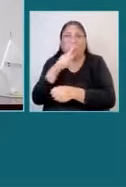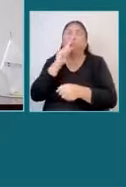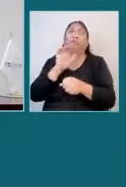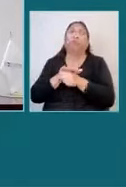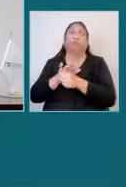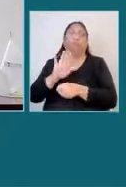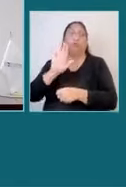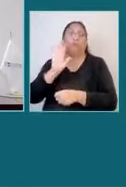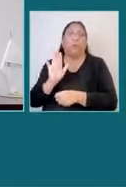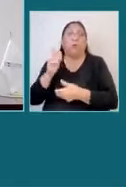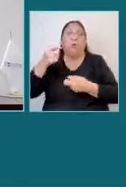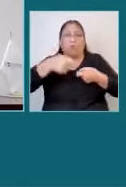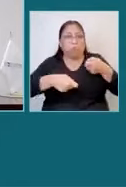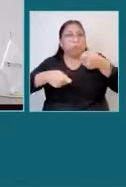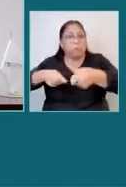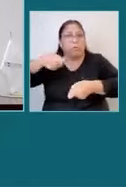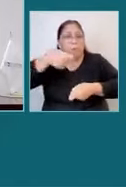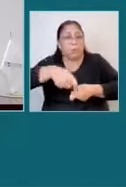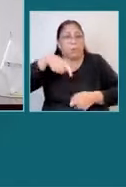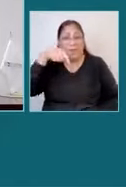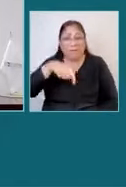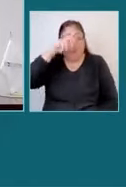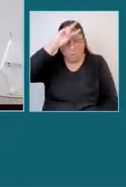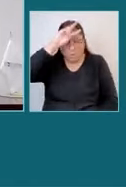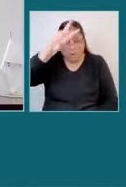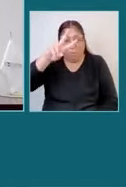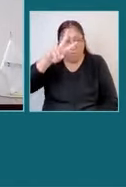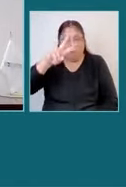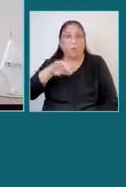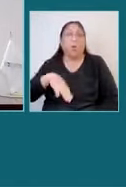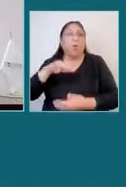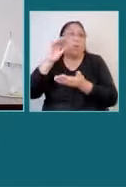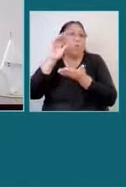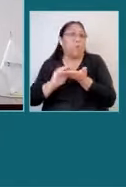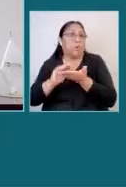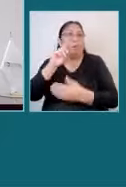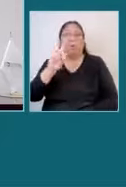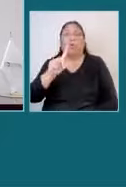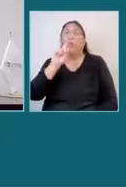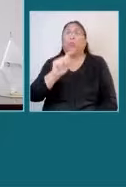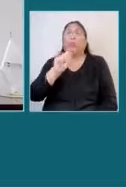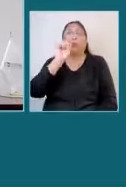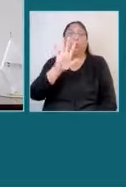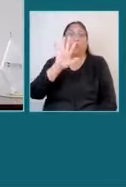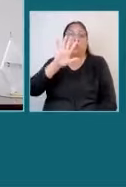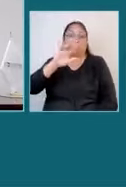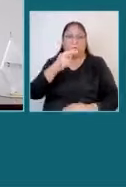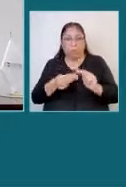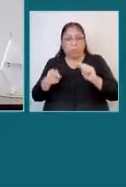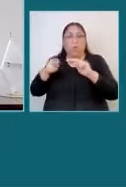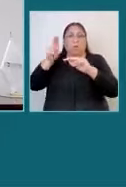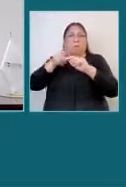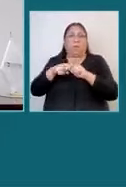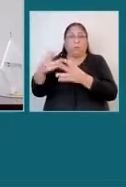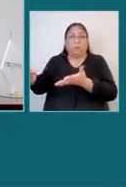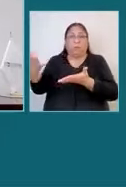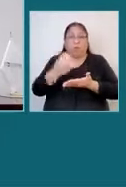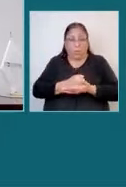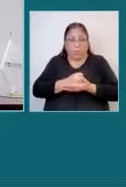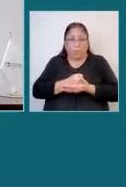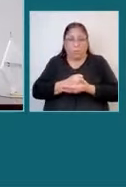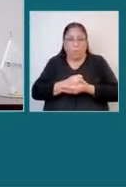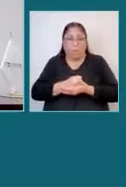con invertir en el Perú un mínimo de 1.5 veces el capital que reciban del